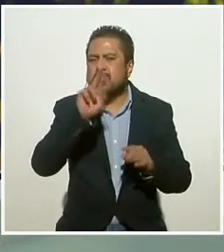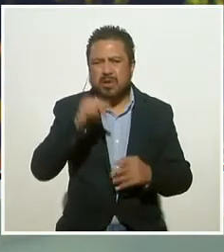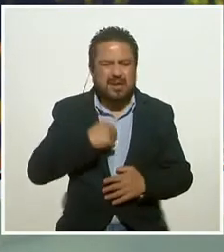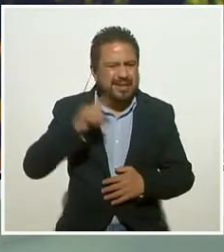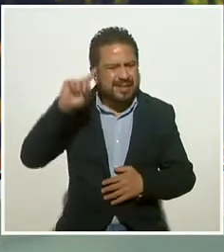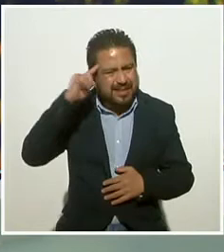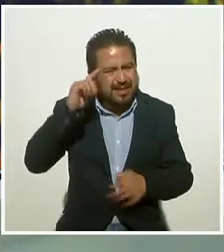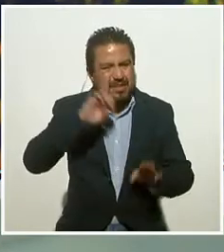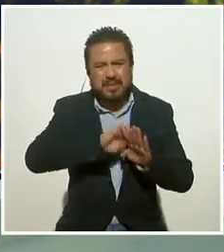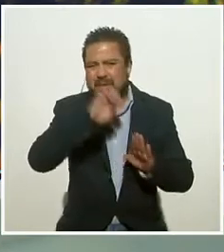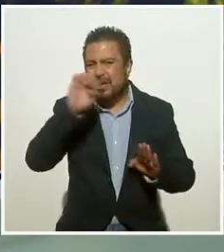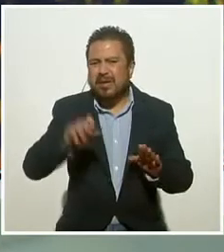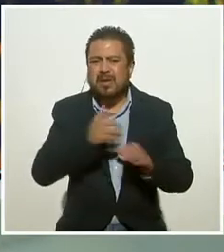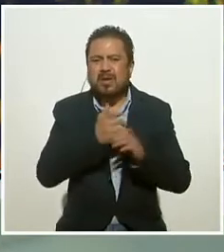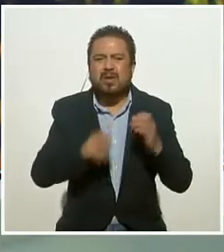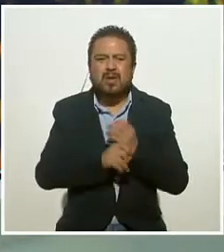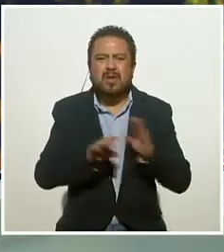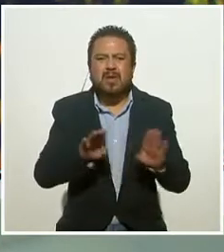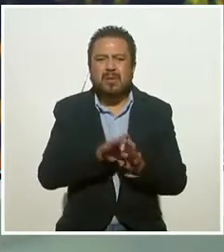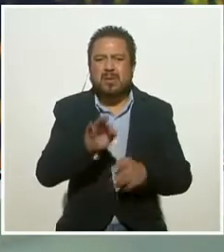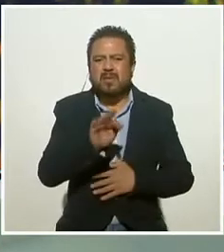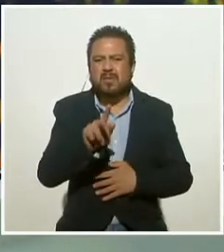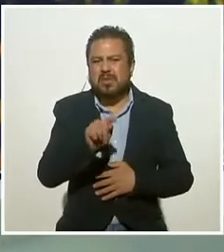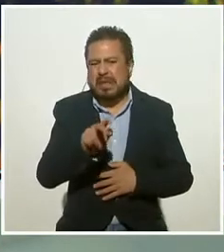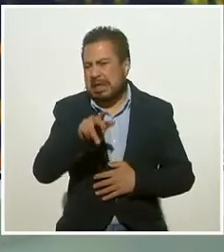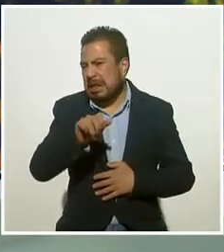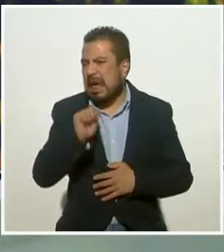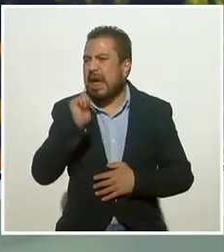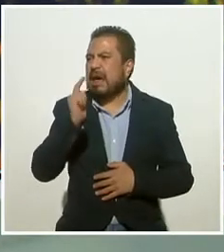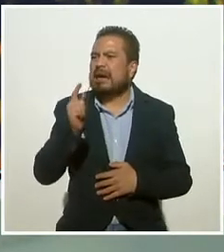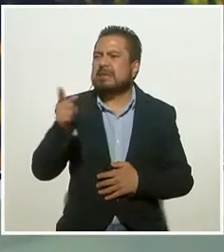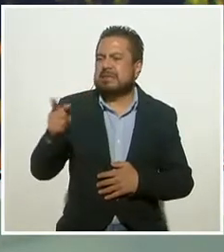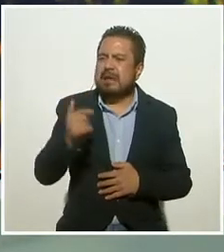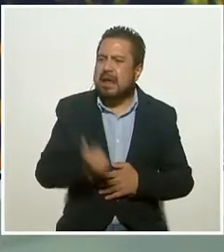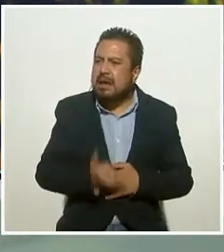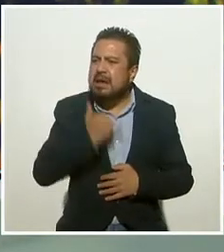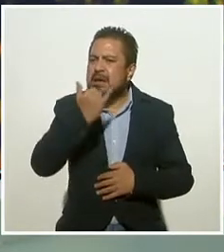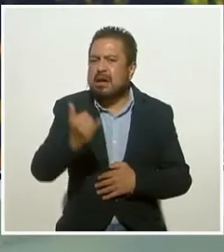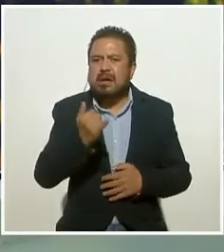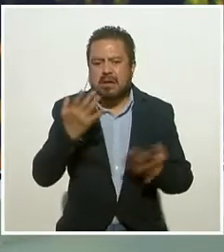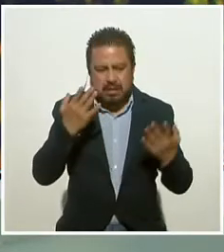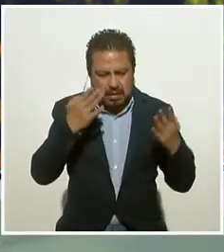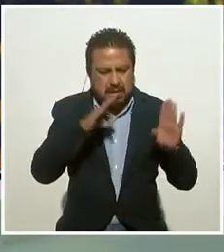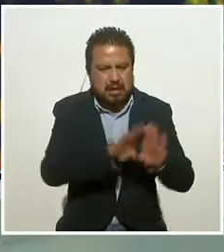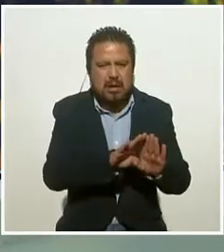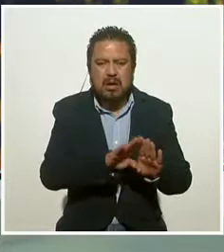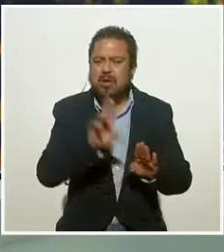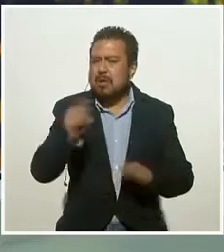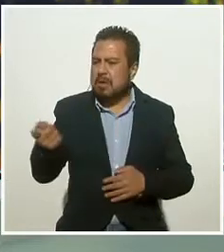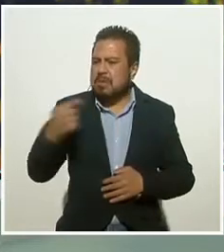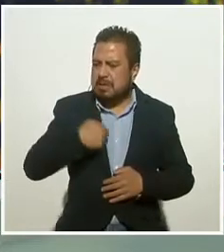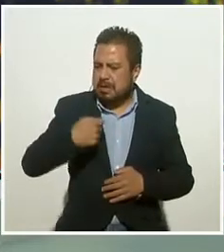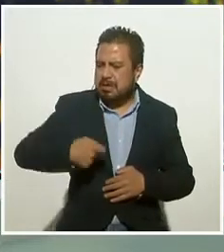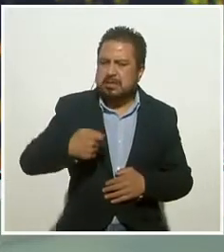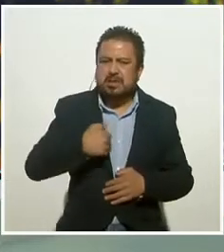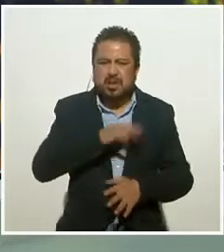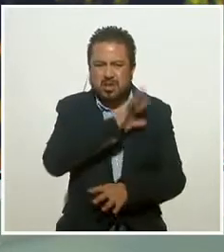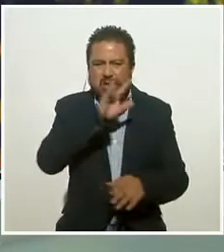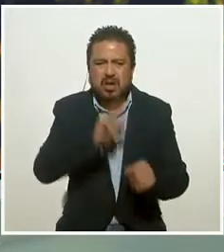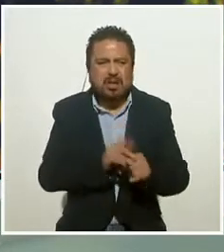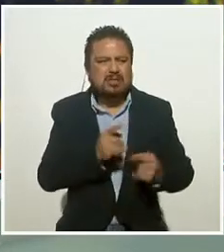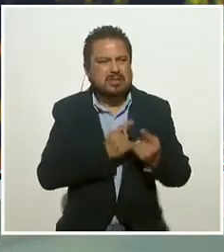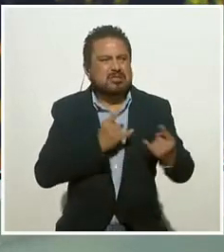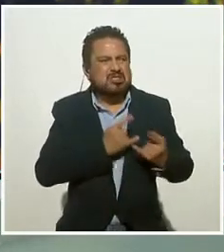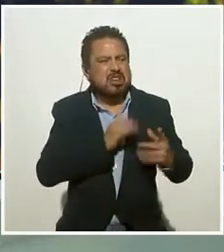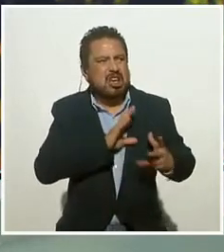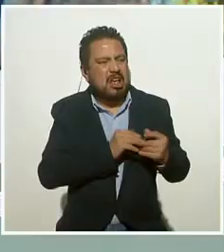cosas futiles, ¿no? Que alguien por algún error cerró la puerta o no me saludó y entonces yo tengo todas estas